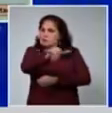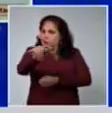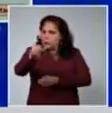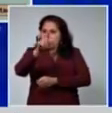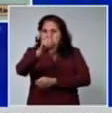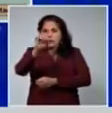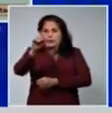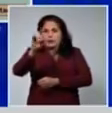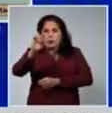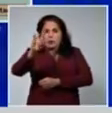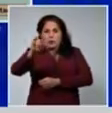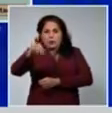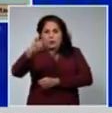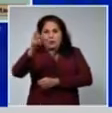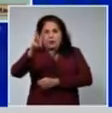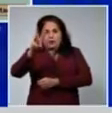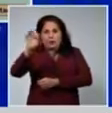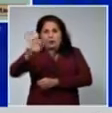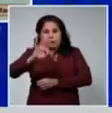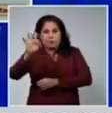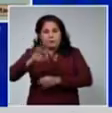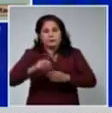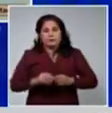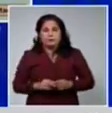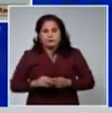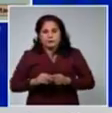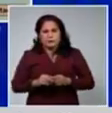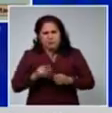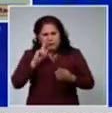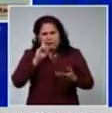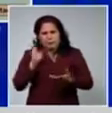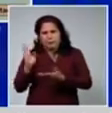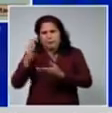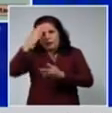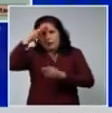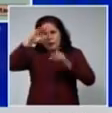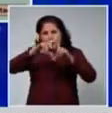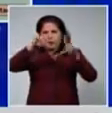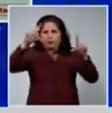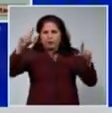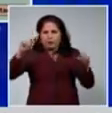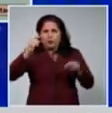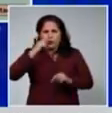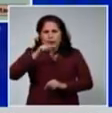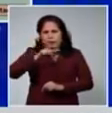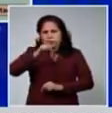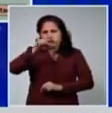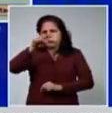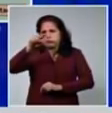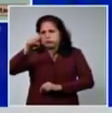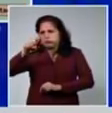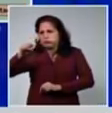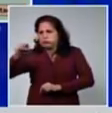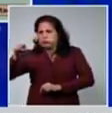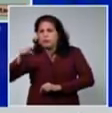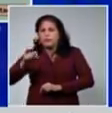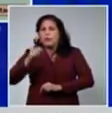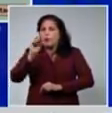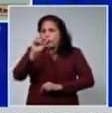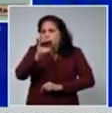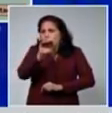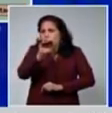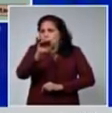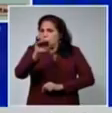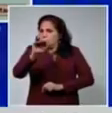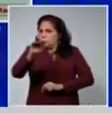109,3 por 100.000 habitantes ha gustado del acuerdo actualmente una especie de meseta que